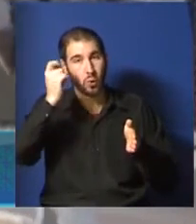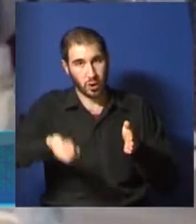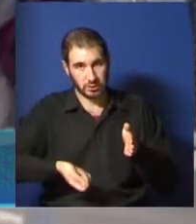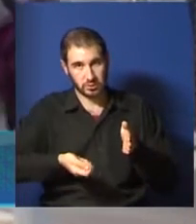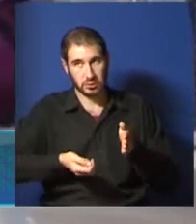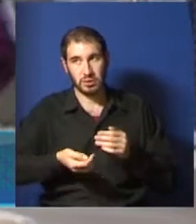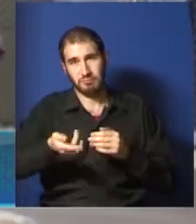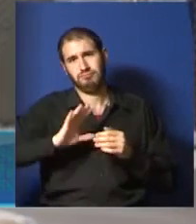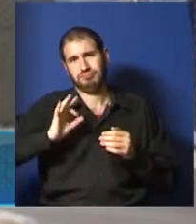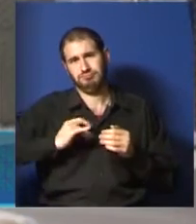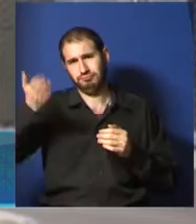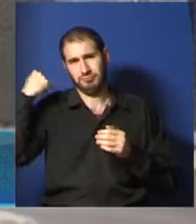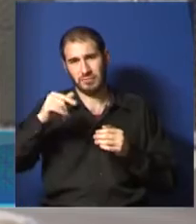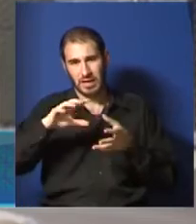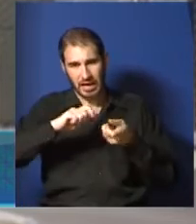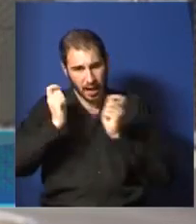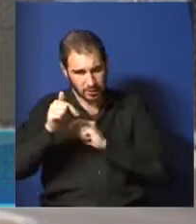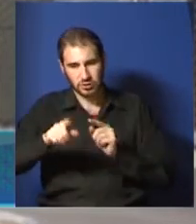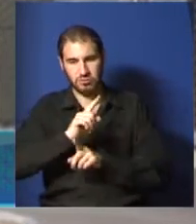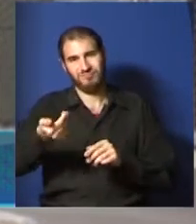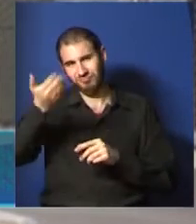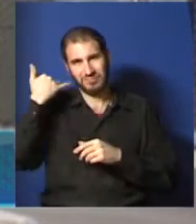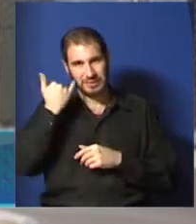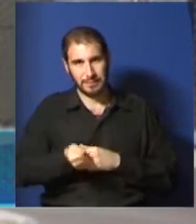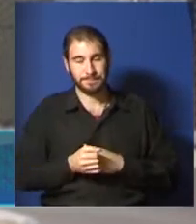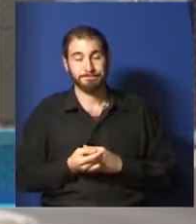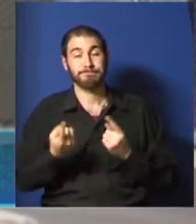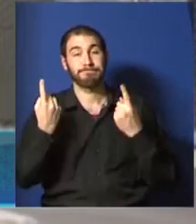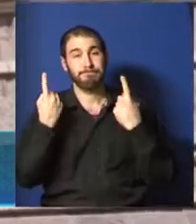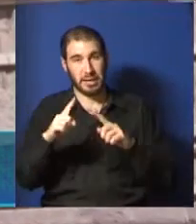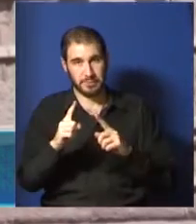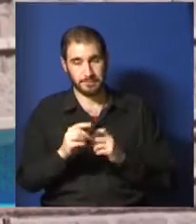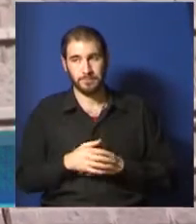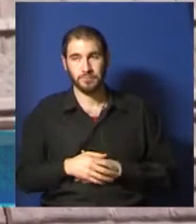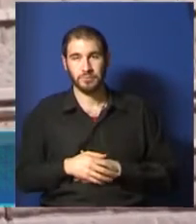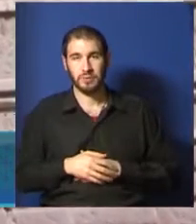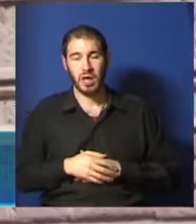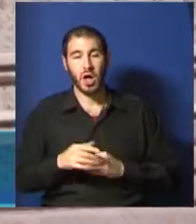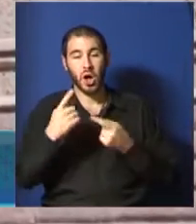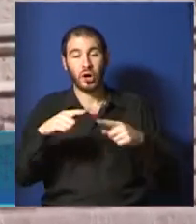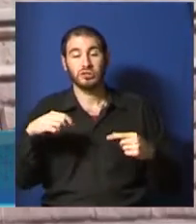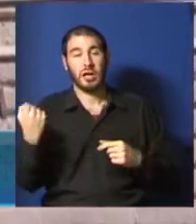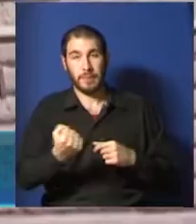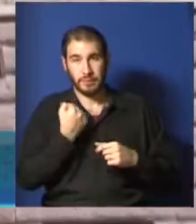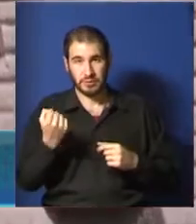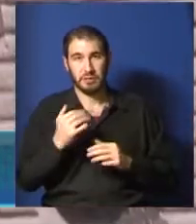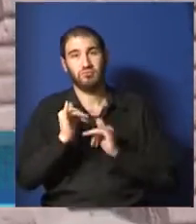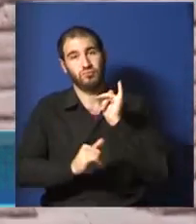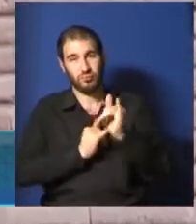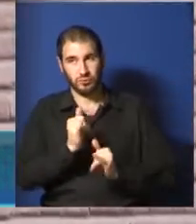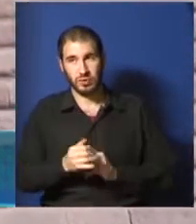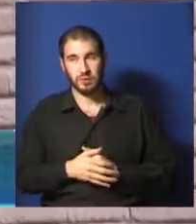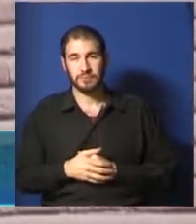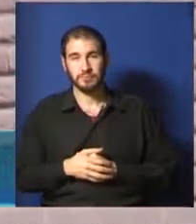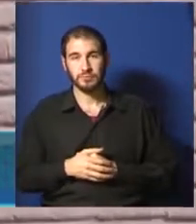desde hace mucho tiempo, no desde esta reforma, sino desde antes. Pero, a ver, lo importante me parece acá es